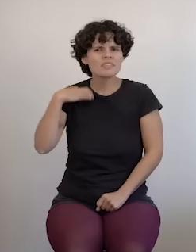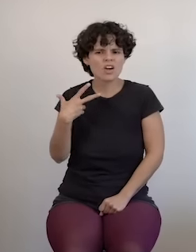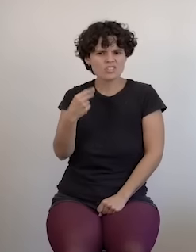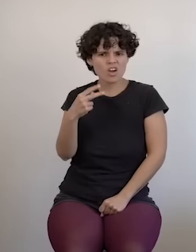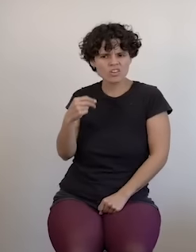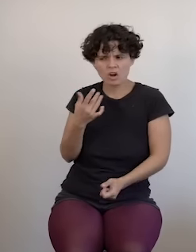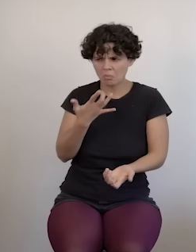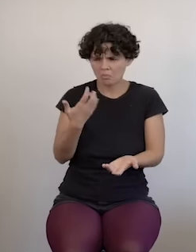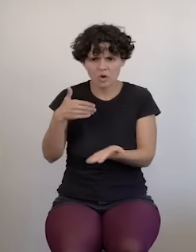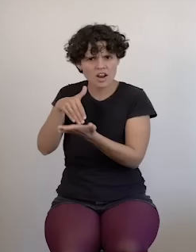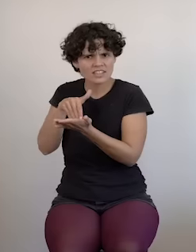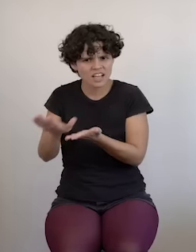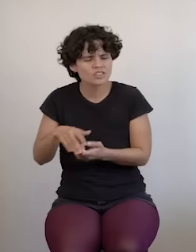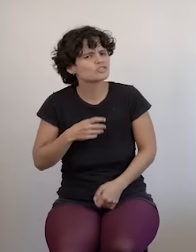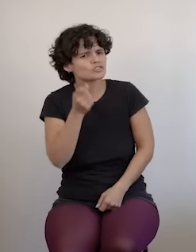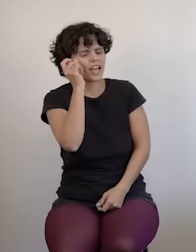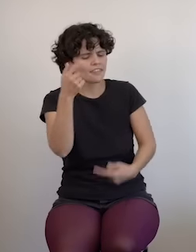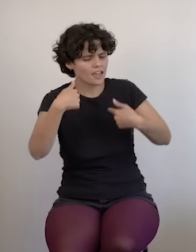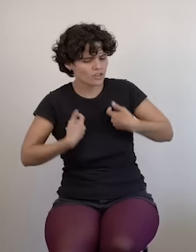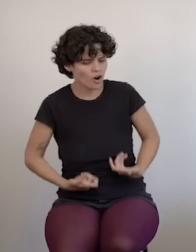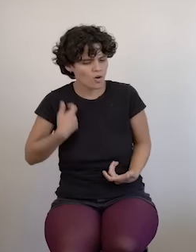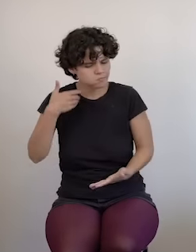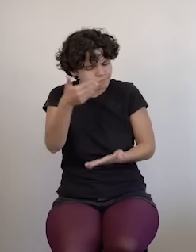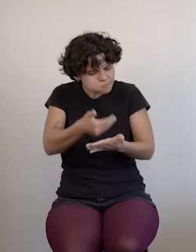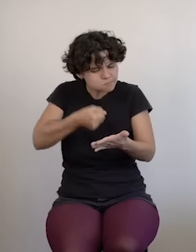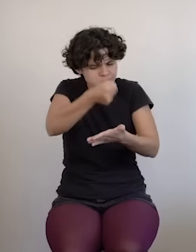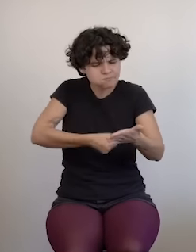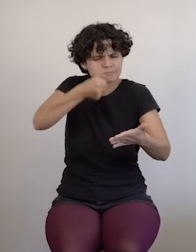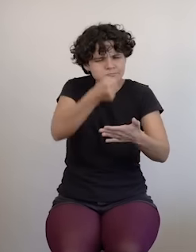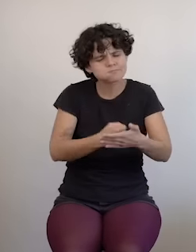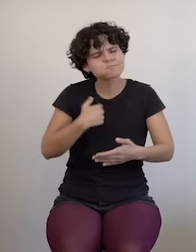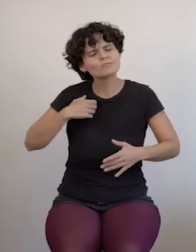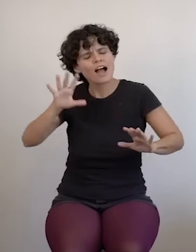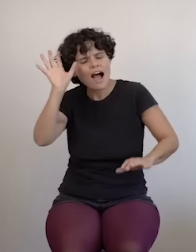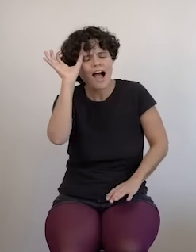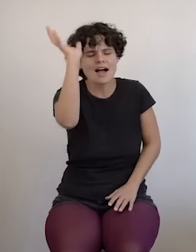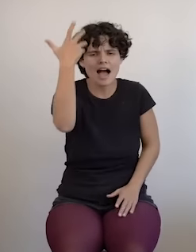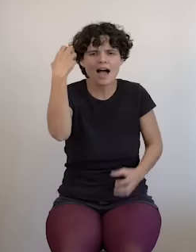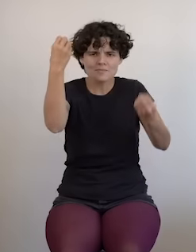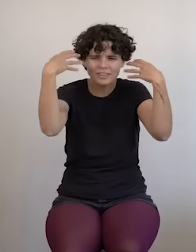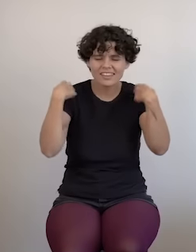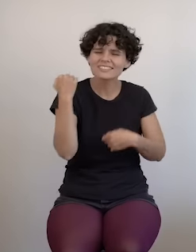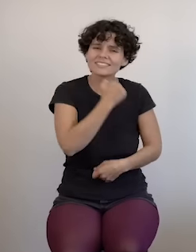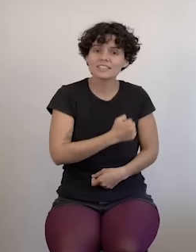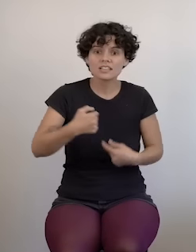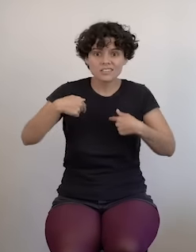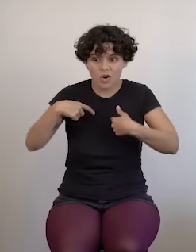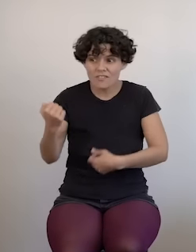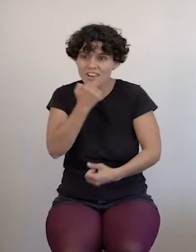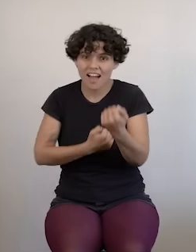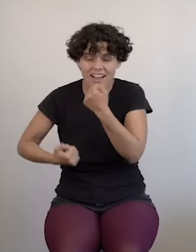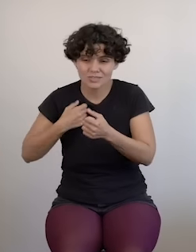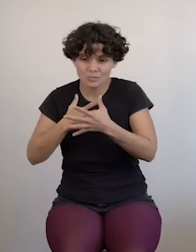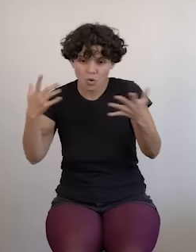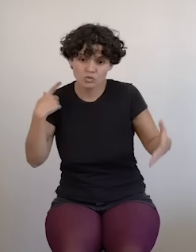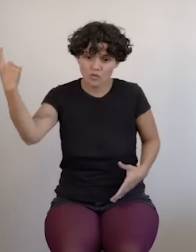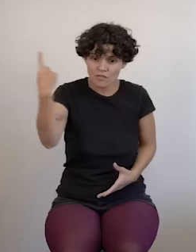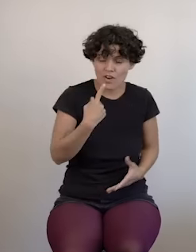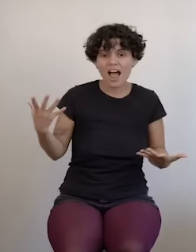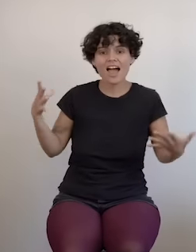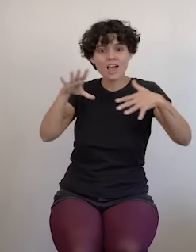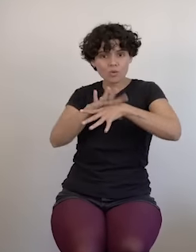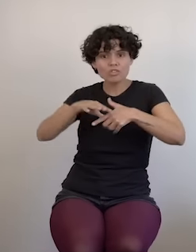no, me dieron rechazo, pero sabía que iba a hacerme más fuerte en cada fracaso. Y cada fracaso y vino hasta acá, hasta la junta,